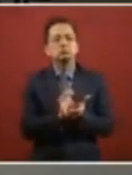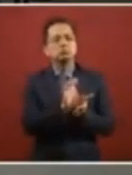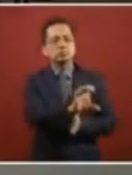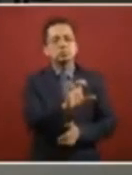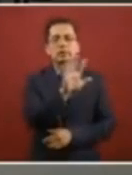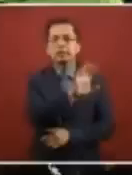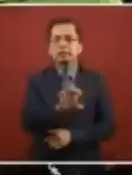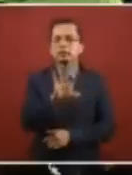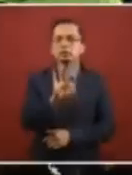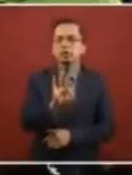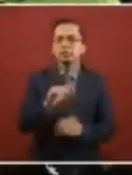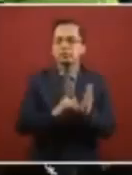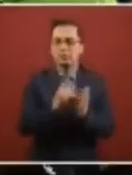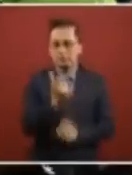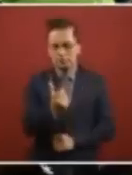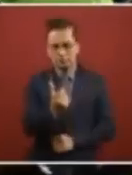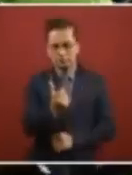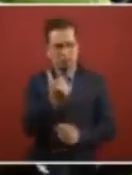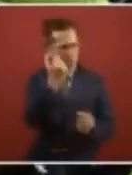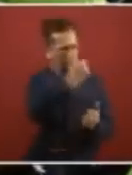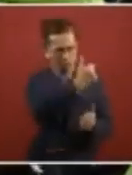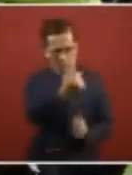540,000 pesos a cada uno.